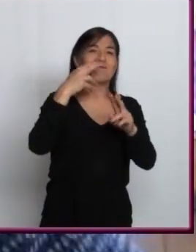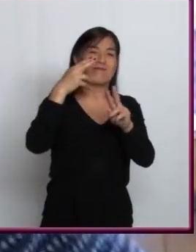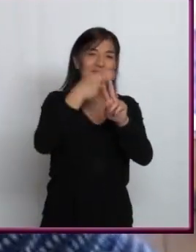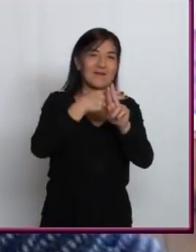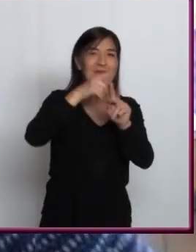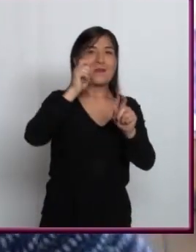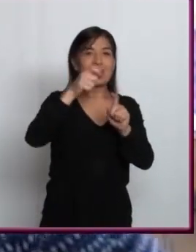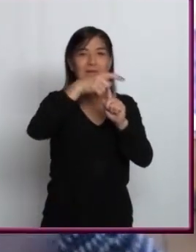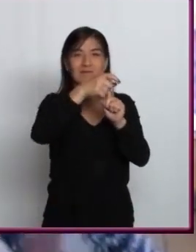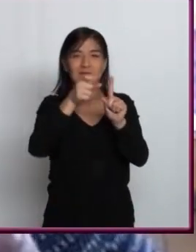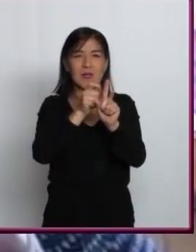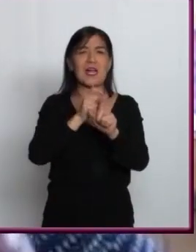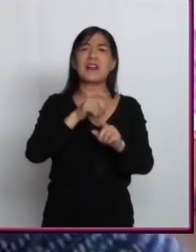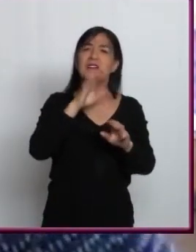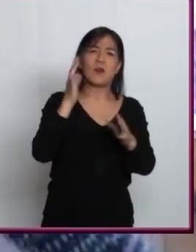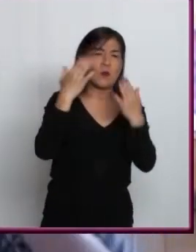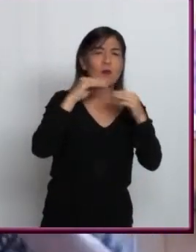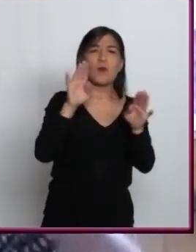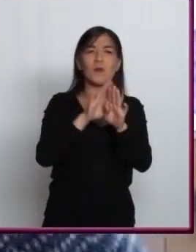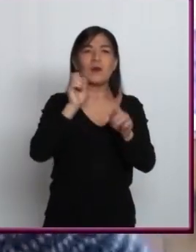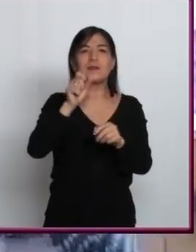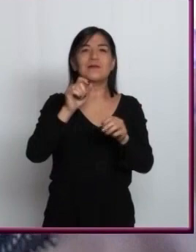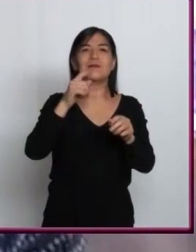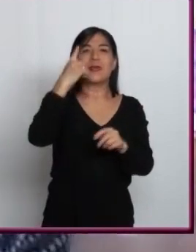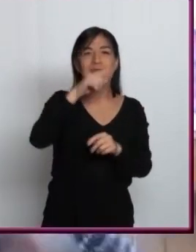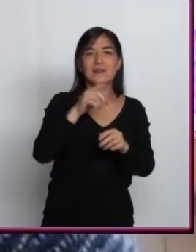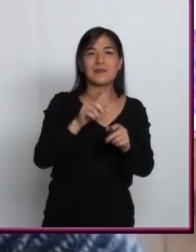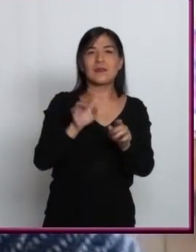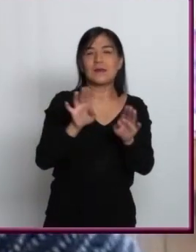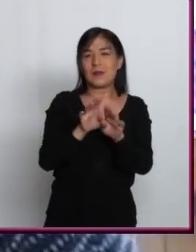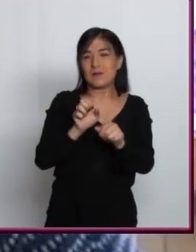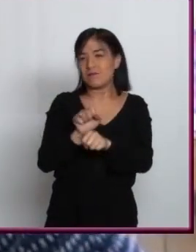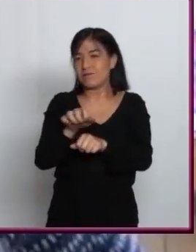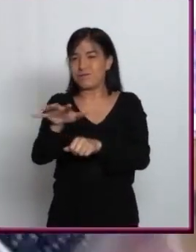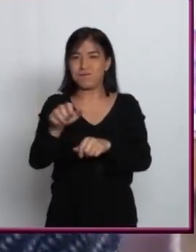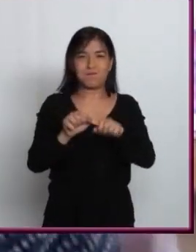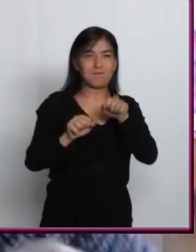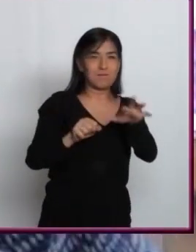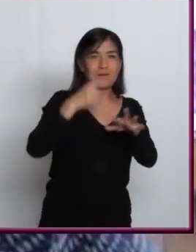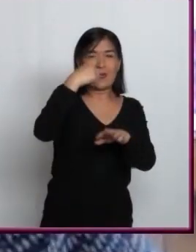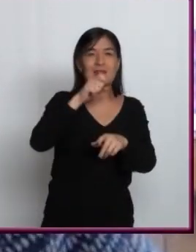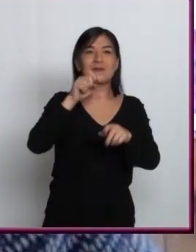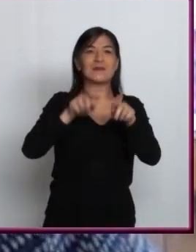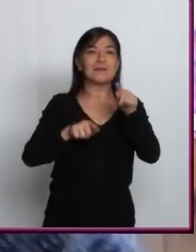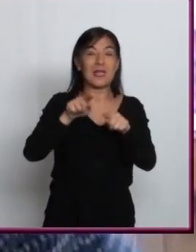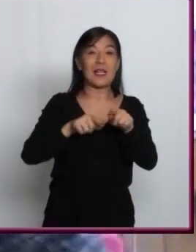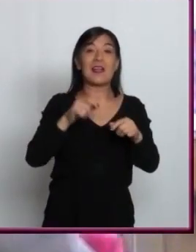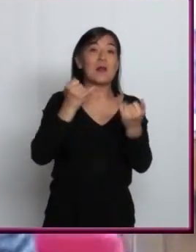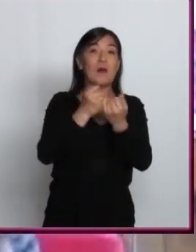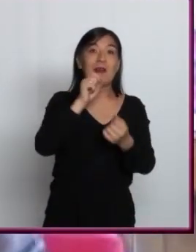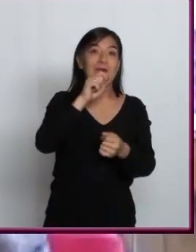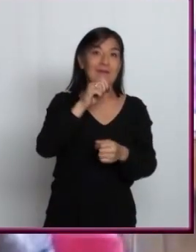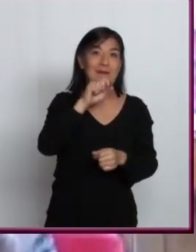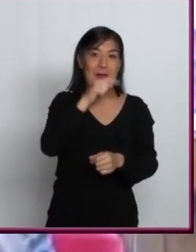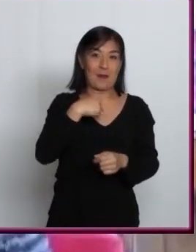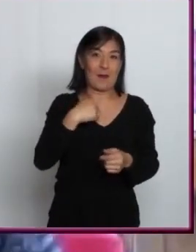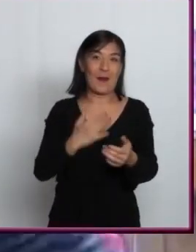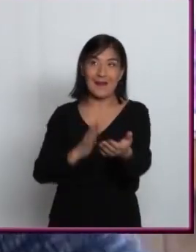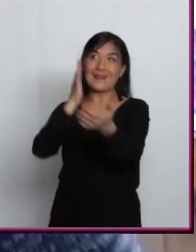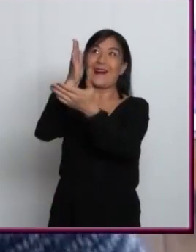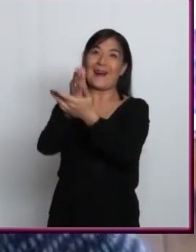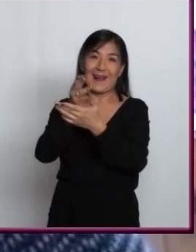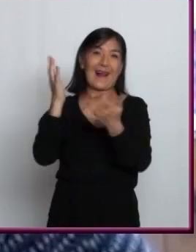un problema. No podemos mandar una sonda como a otros cuerpos del sistema solar, por ejemplo. Tampoco podemos ir a medir la temperatura con un